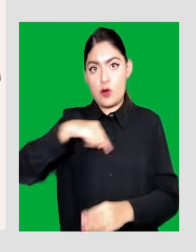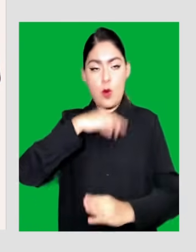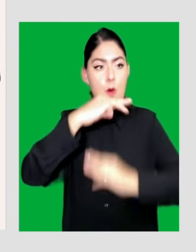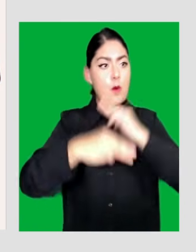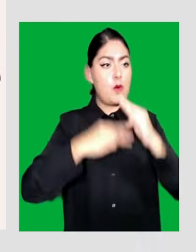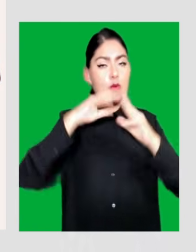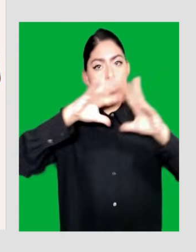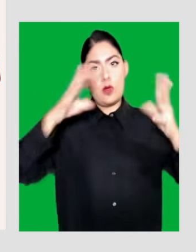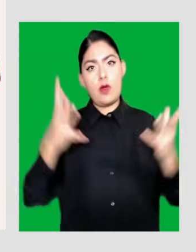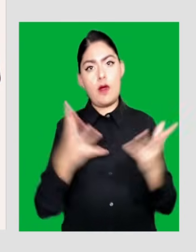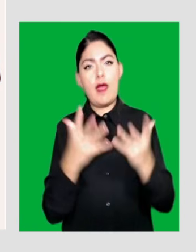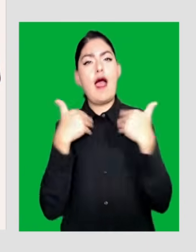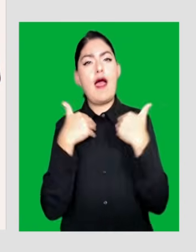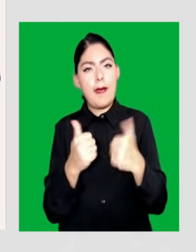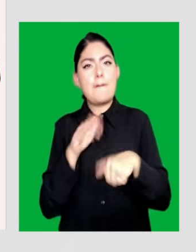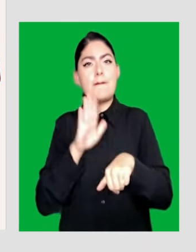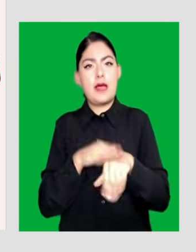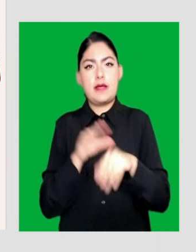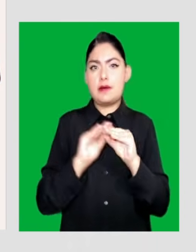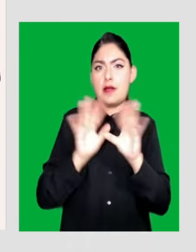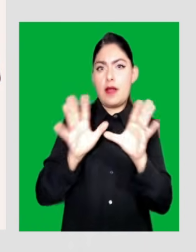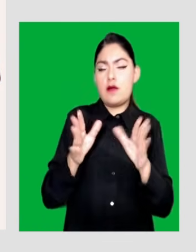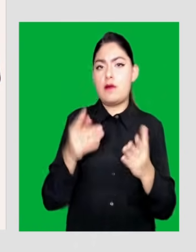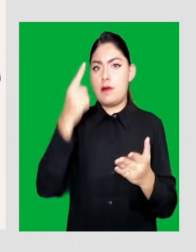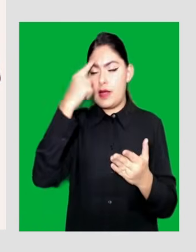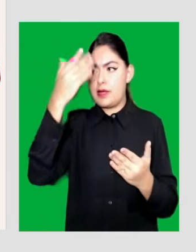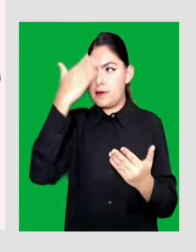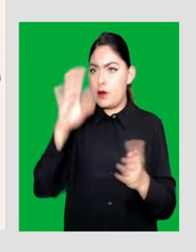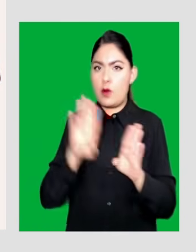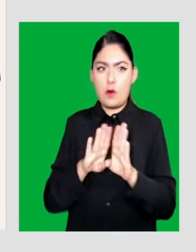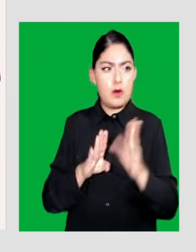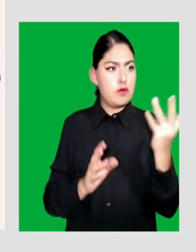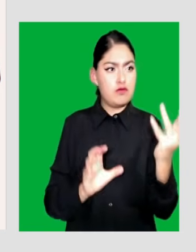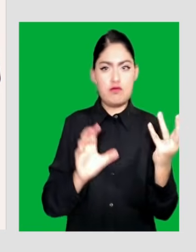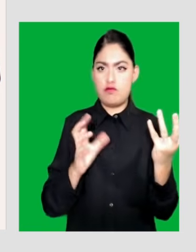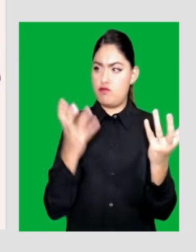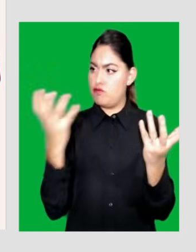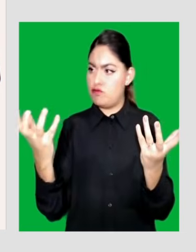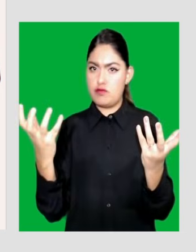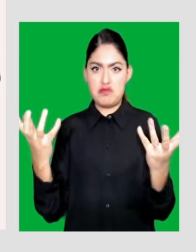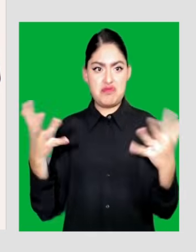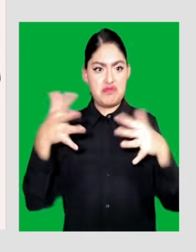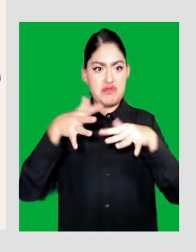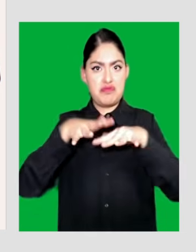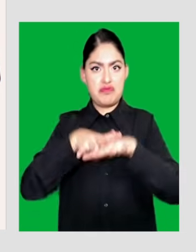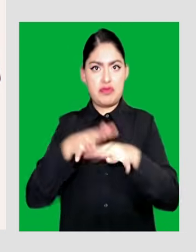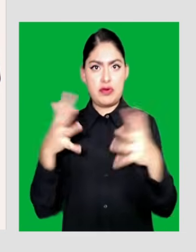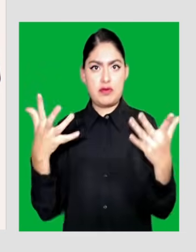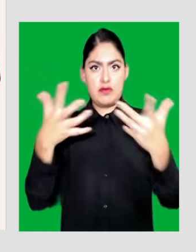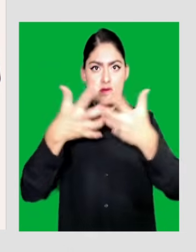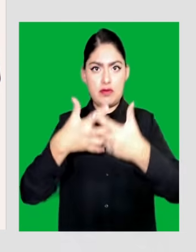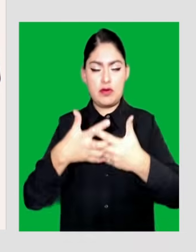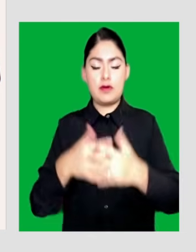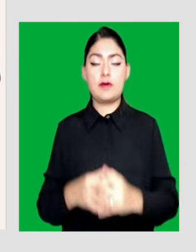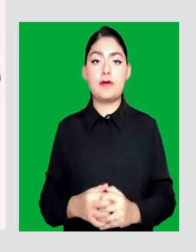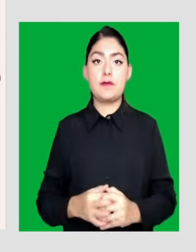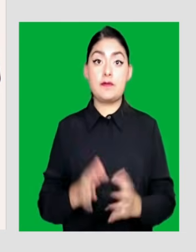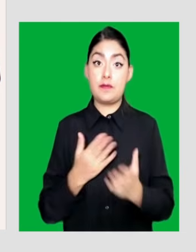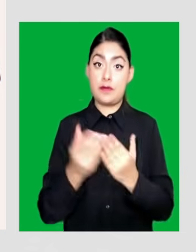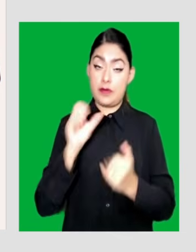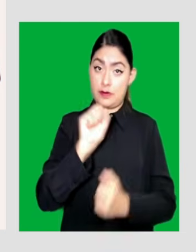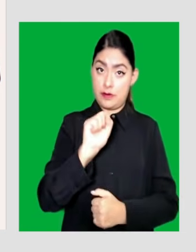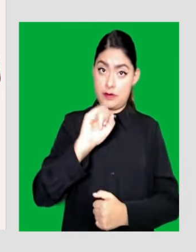a encontrar su ubicación exacta en el mapa. En resumen, los SIG son como bases de datos inteligentes que combinan la